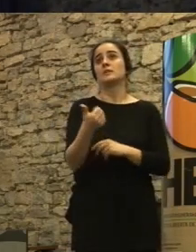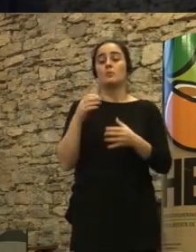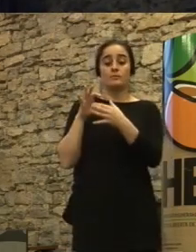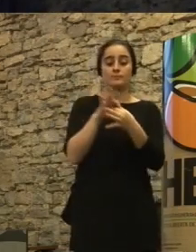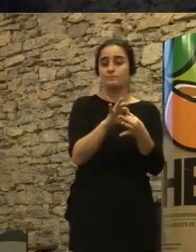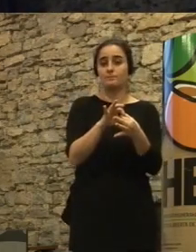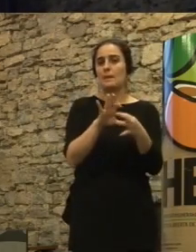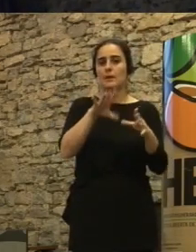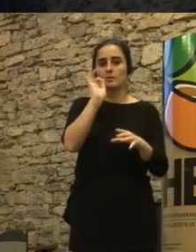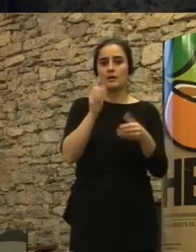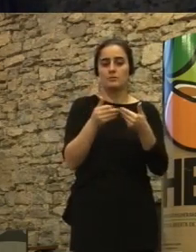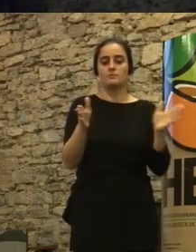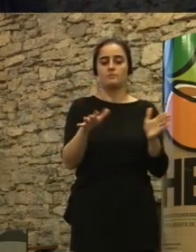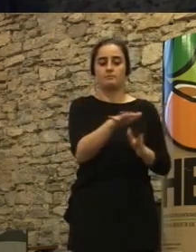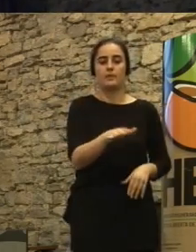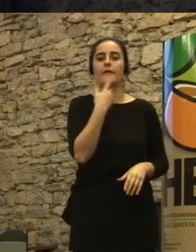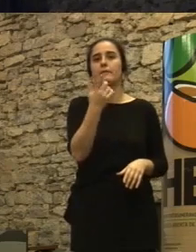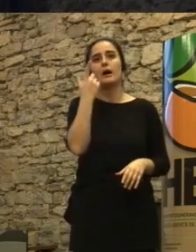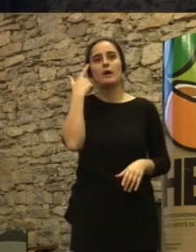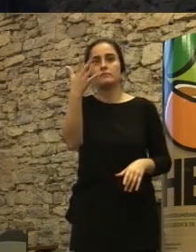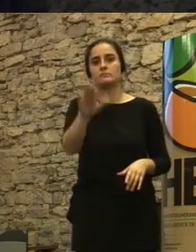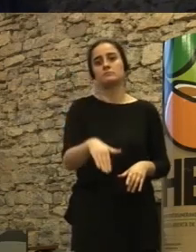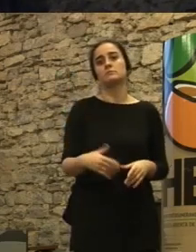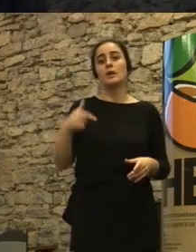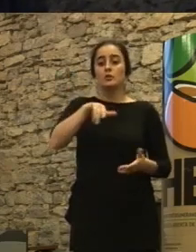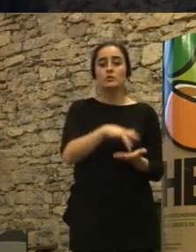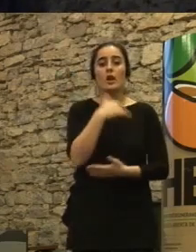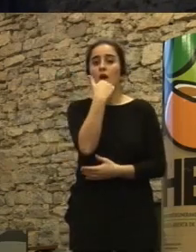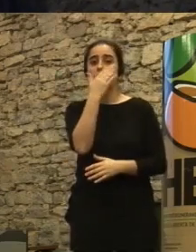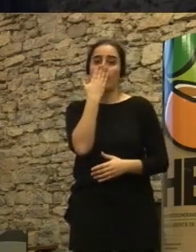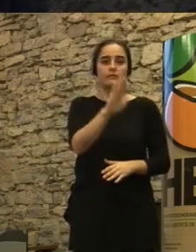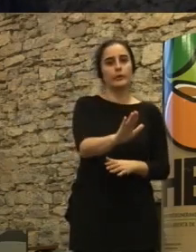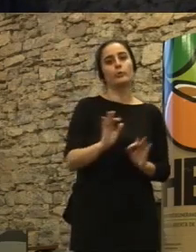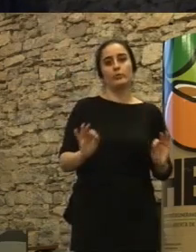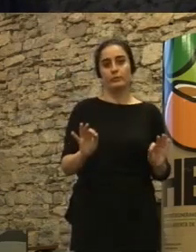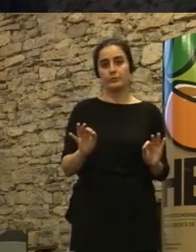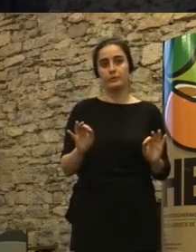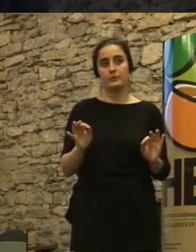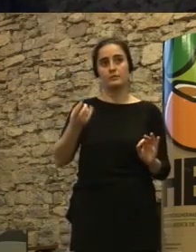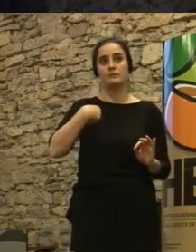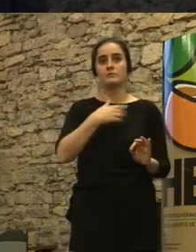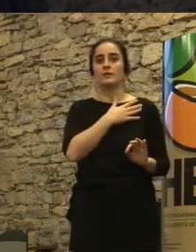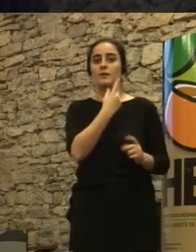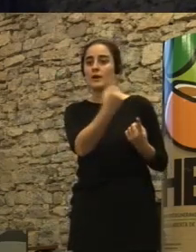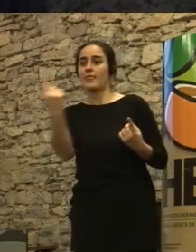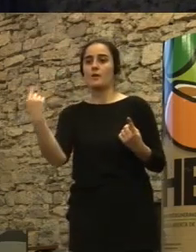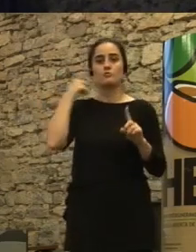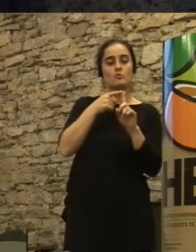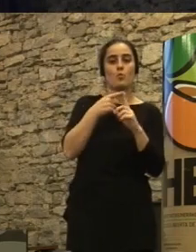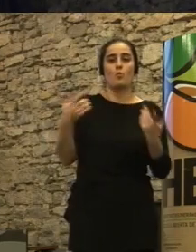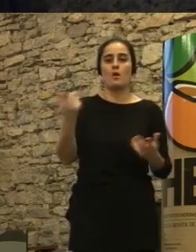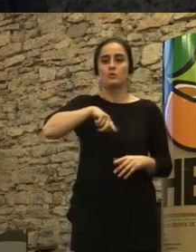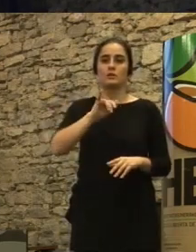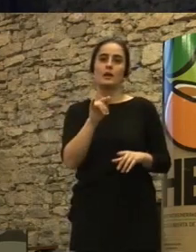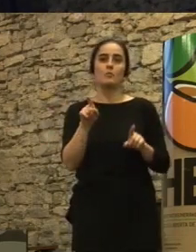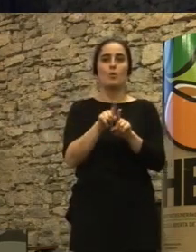sí abre ese espacio, que es el de decir, oye, vamos a ver, aquí hay una cuestión de actitud y de intención de cada cual. O sea, tenemos un